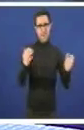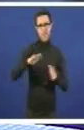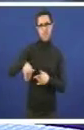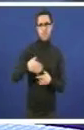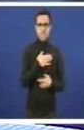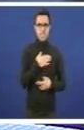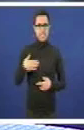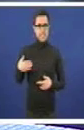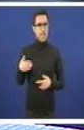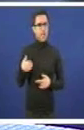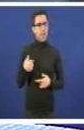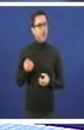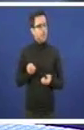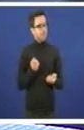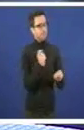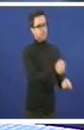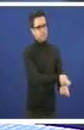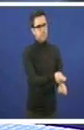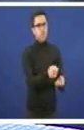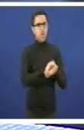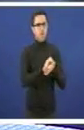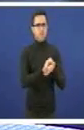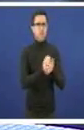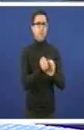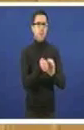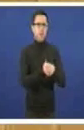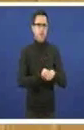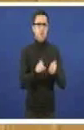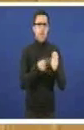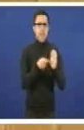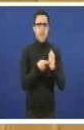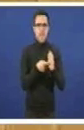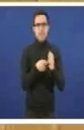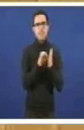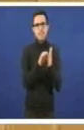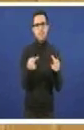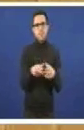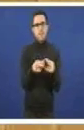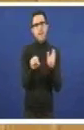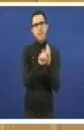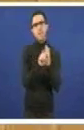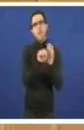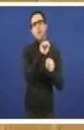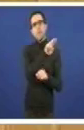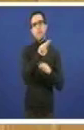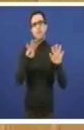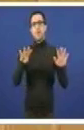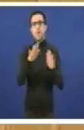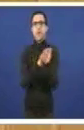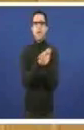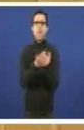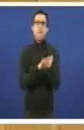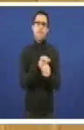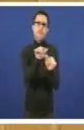unha copia desa lei de servizos sociais xa lle explicamos que nes artigo 29 fala das formas de prestación dos servizos sociais